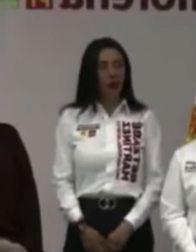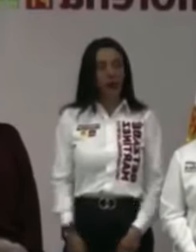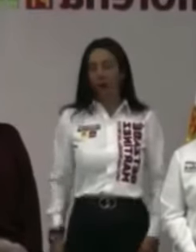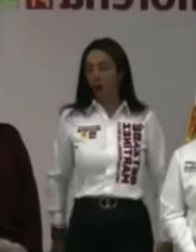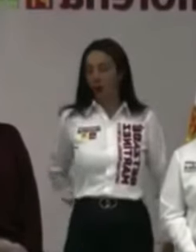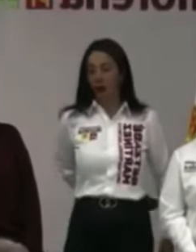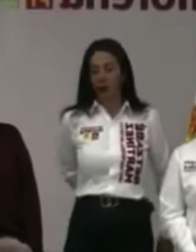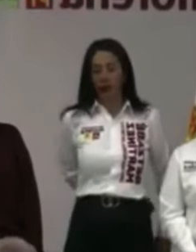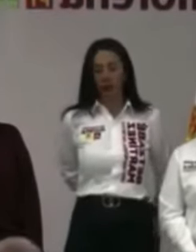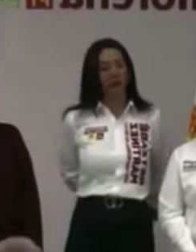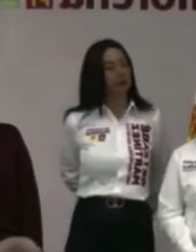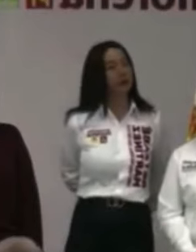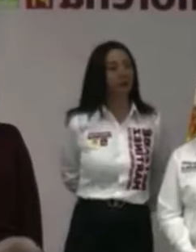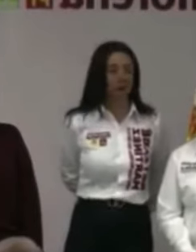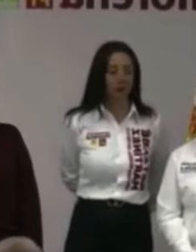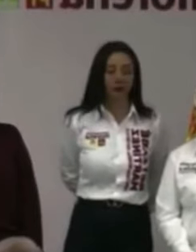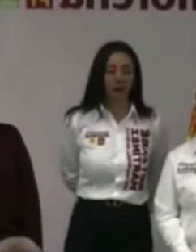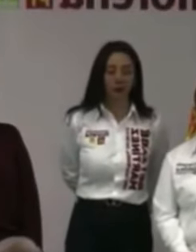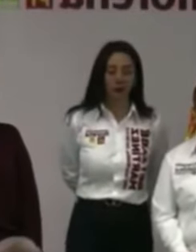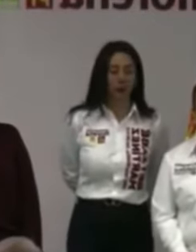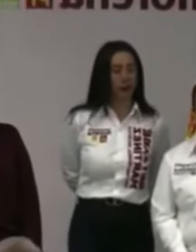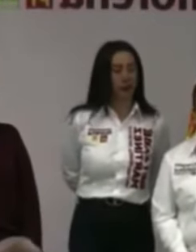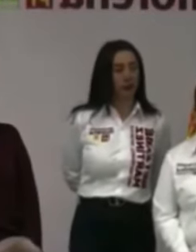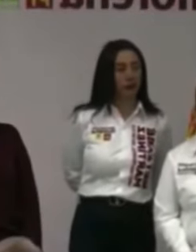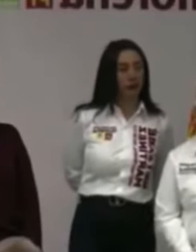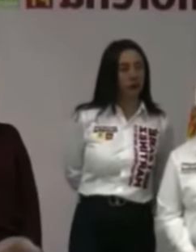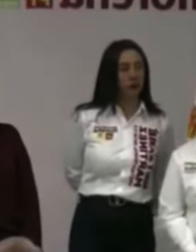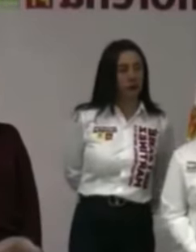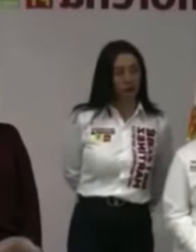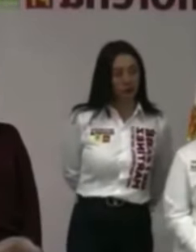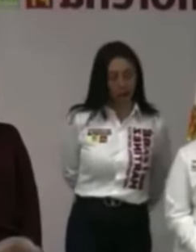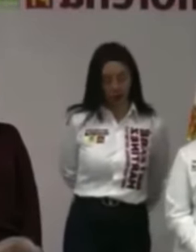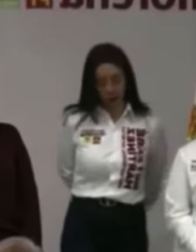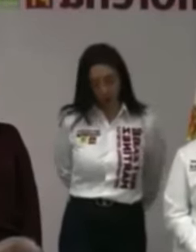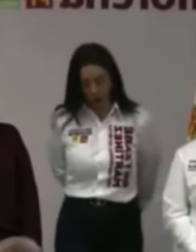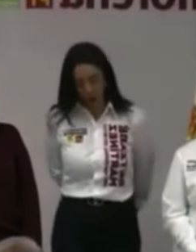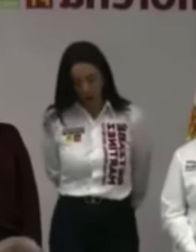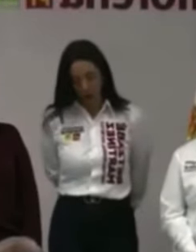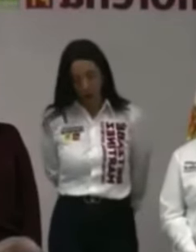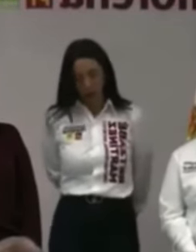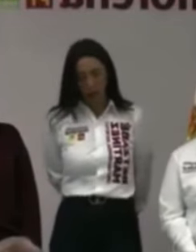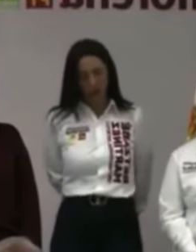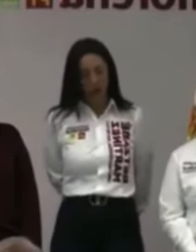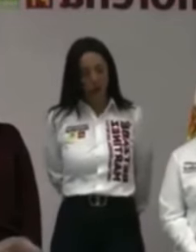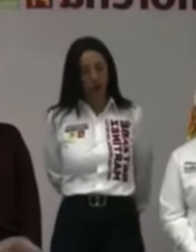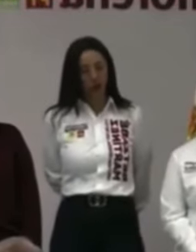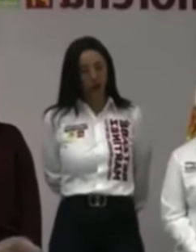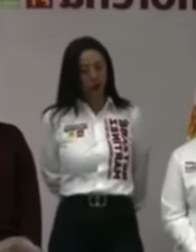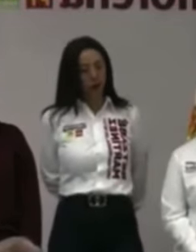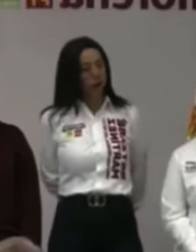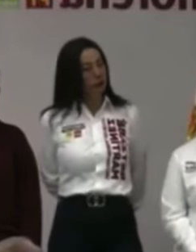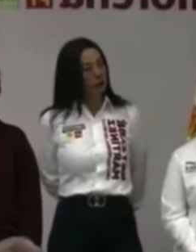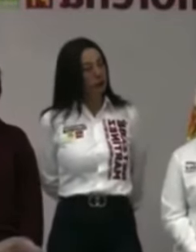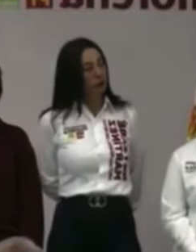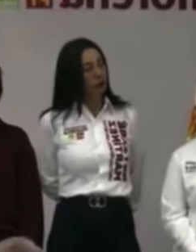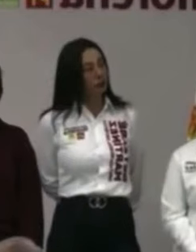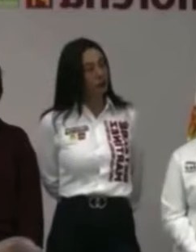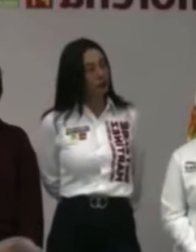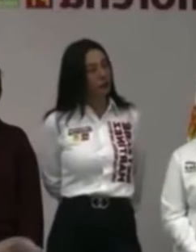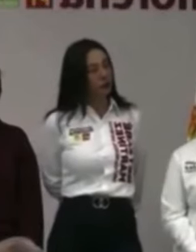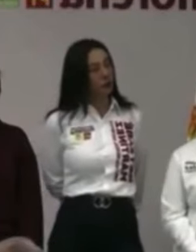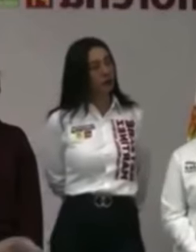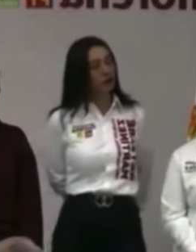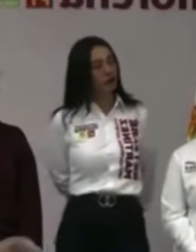sucia los Bots que son evidentemente bots comprados desde el extranjero donde hay pruebas